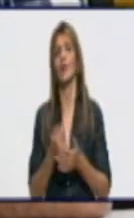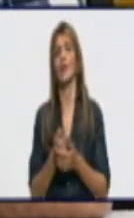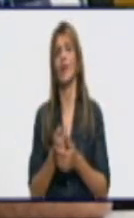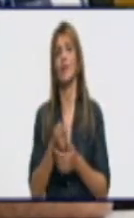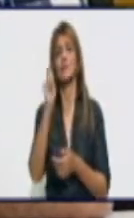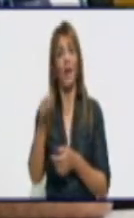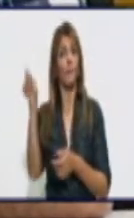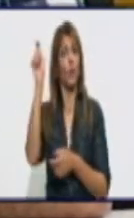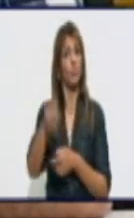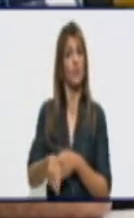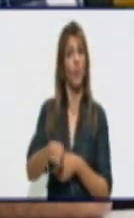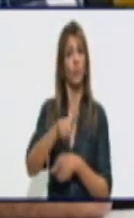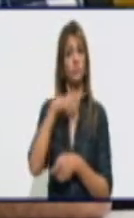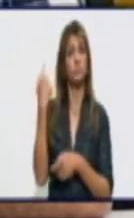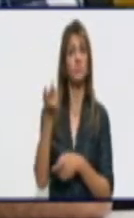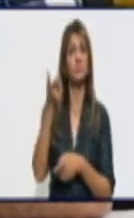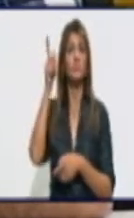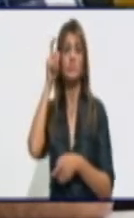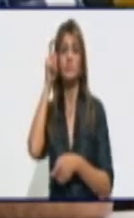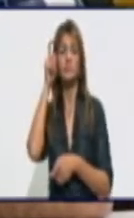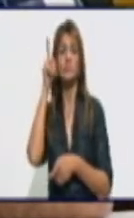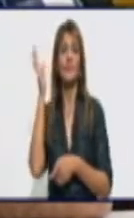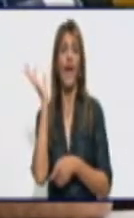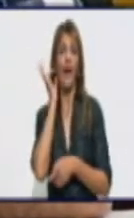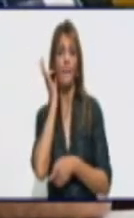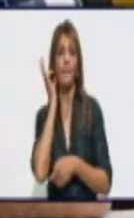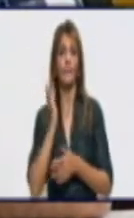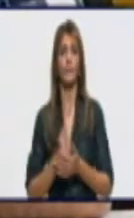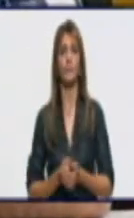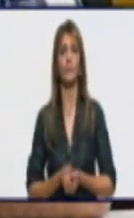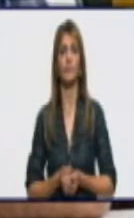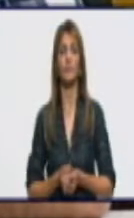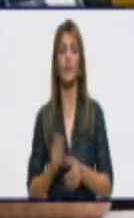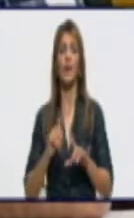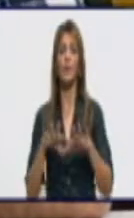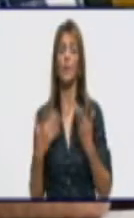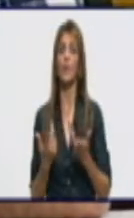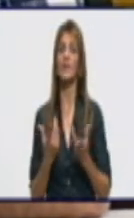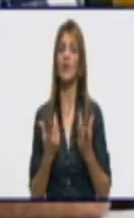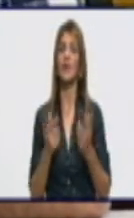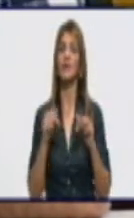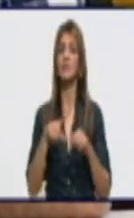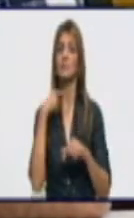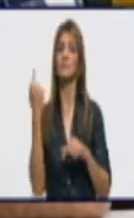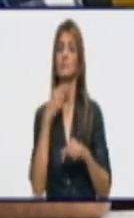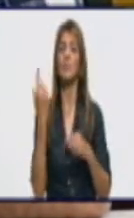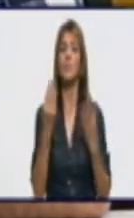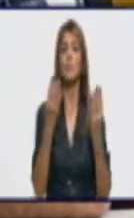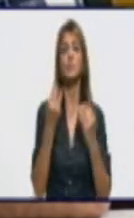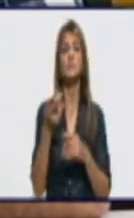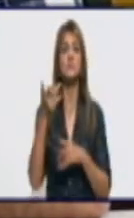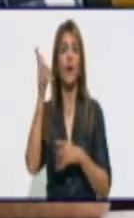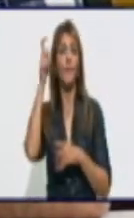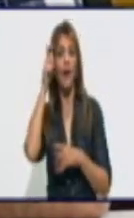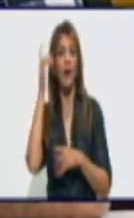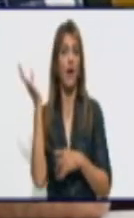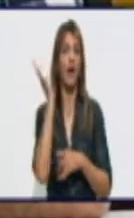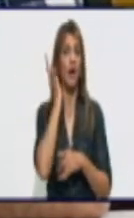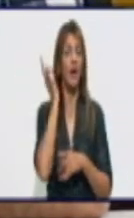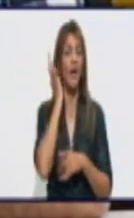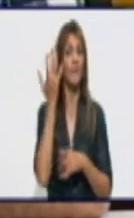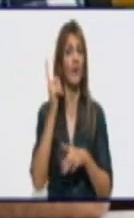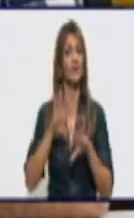hoy todavía, lamentablemente, en una provincia que tiene bastantes situaciones con eso, matamos muchas hembras, novilla y vaca. Entonces hay que lograr un mayor